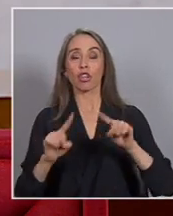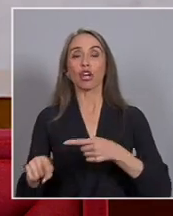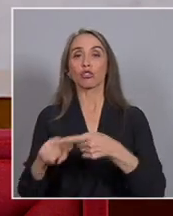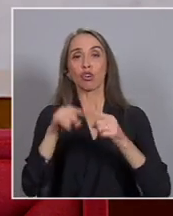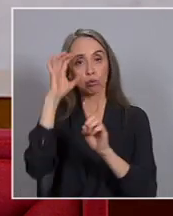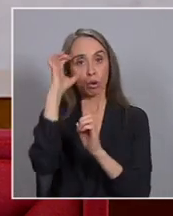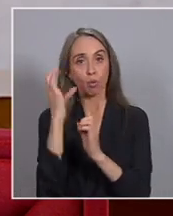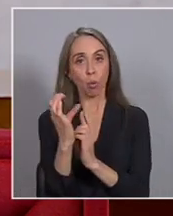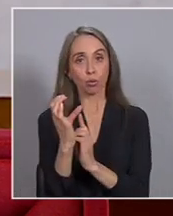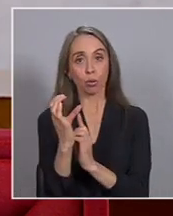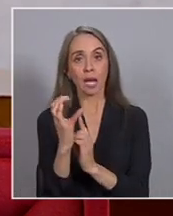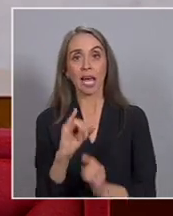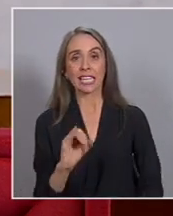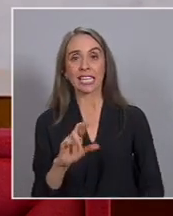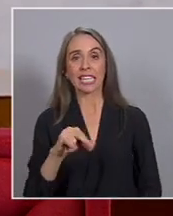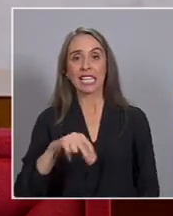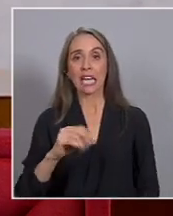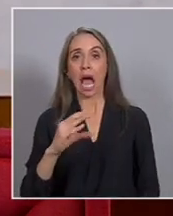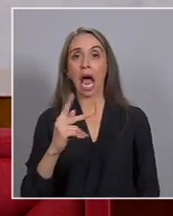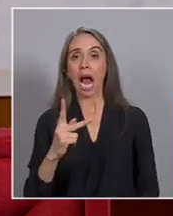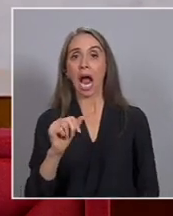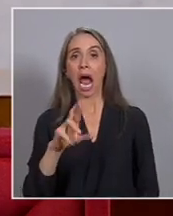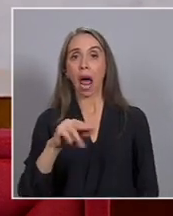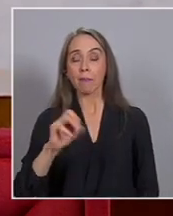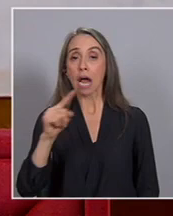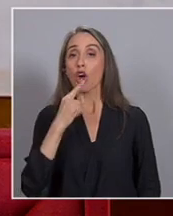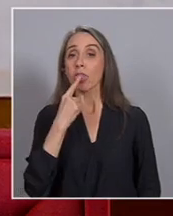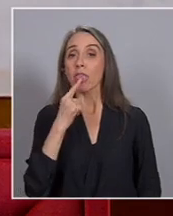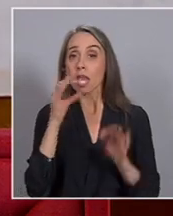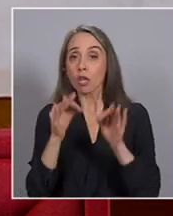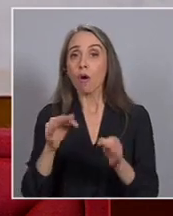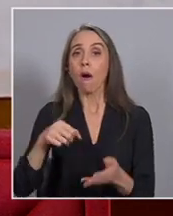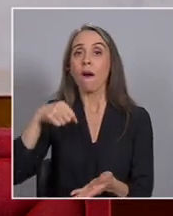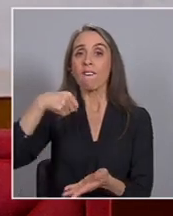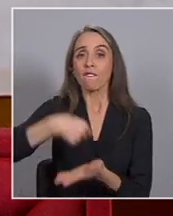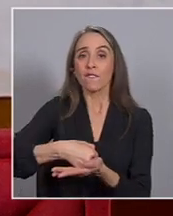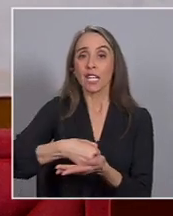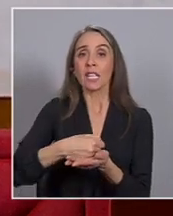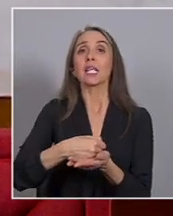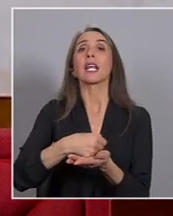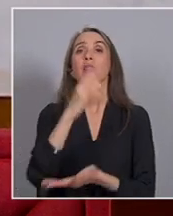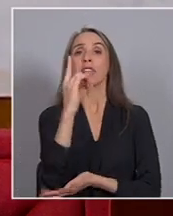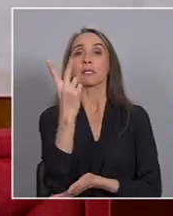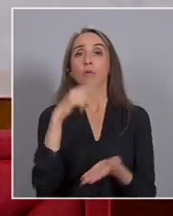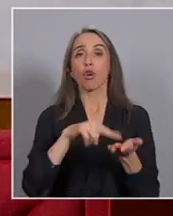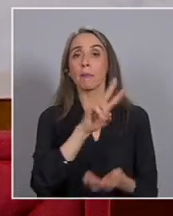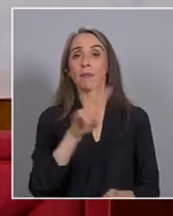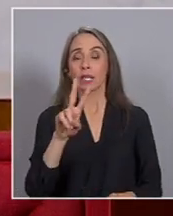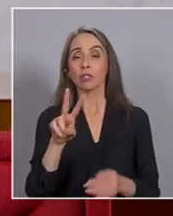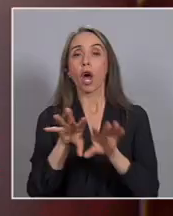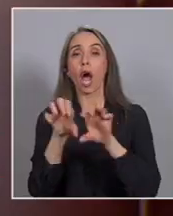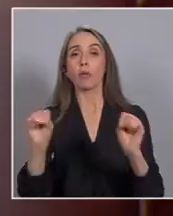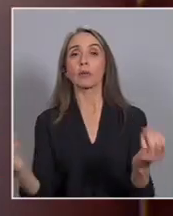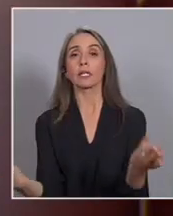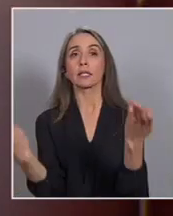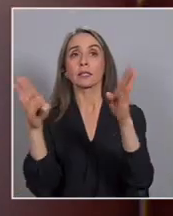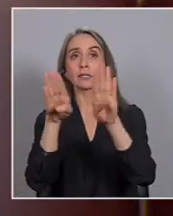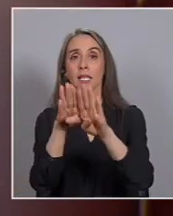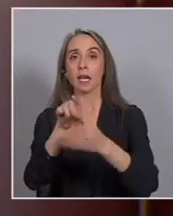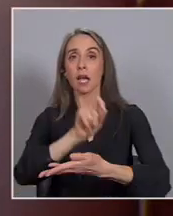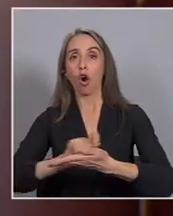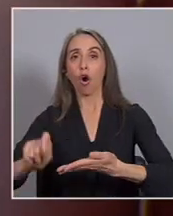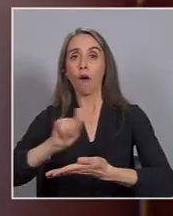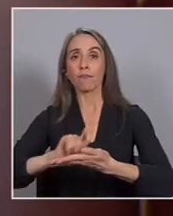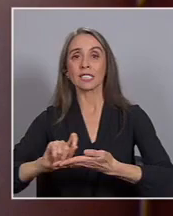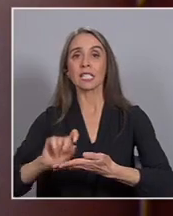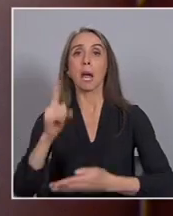sociocultural Irina Caramanos, a fines del 2022 se concretó el cierre de la oficina